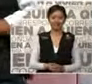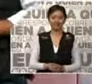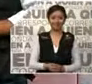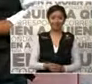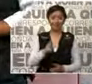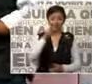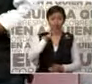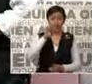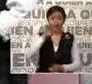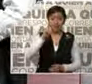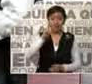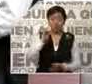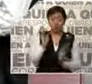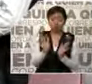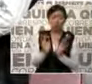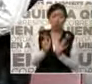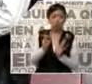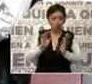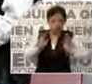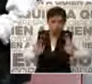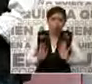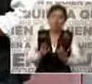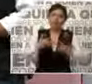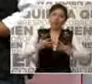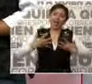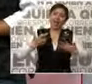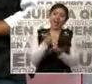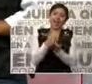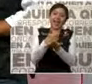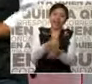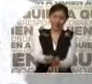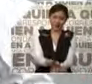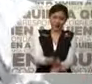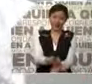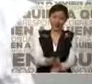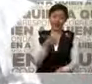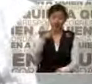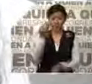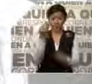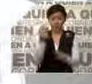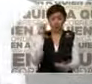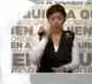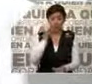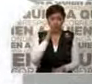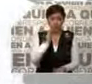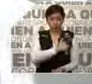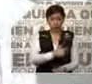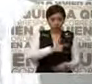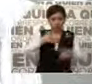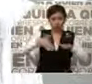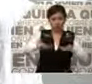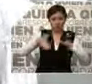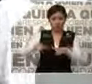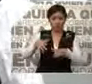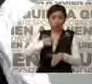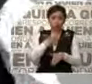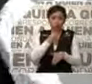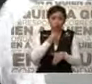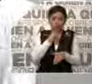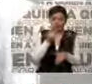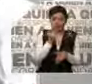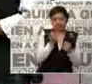Fue un empujonzote realmente, ¿eh? Fue un empujonzote. La verdad es que a muchas mujeres les encanta esto de la costura. Entonces, no se nos da tanto a los hombres. Hay